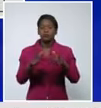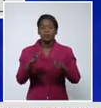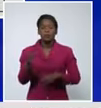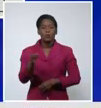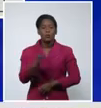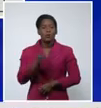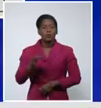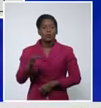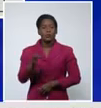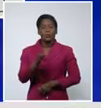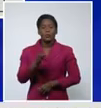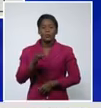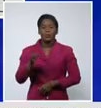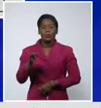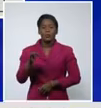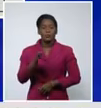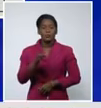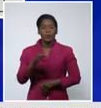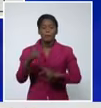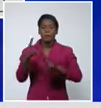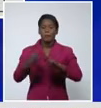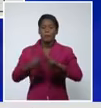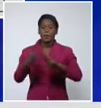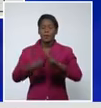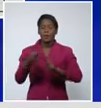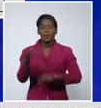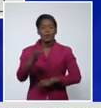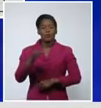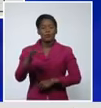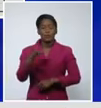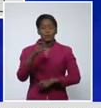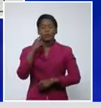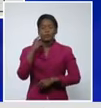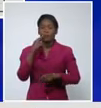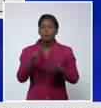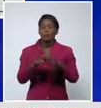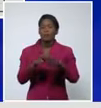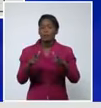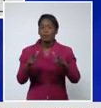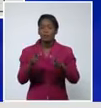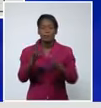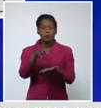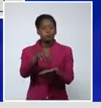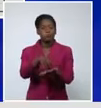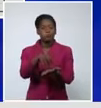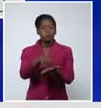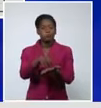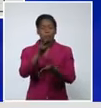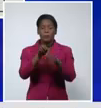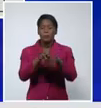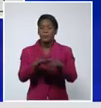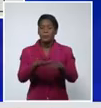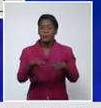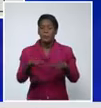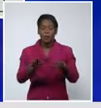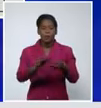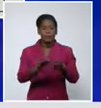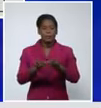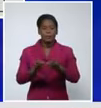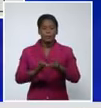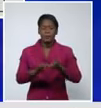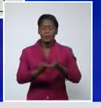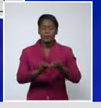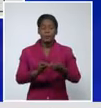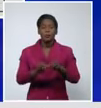municipio de Bayamo. Es donde tiene realmente la transmisión más importante, aunque presenta